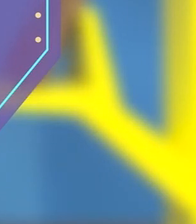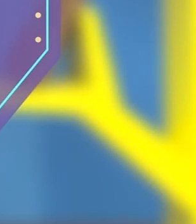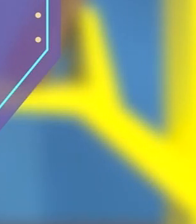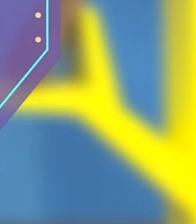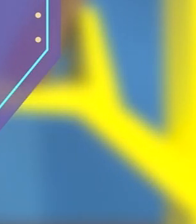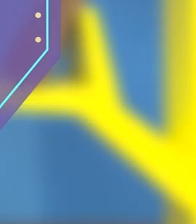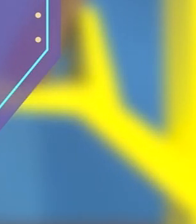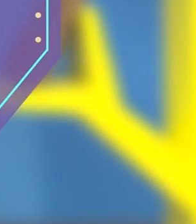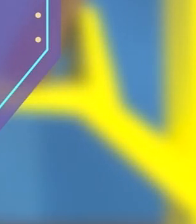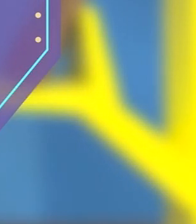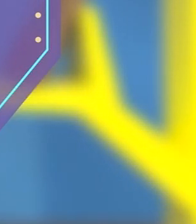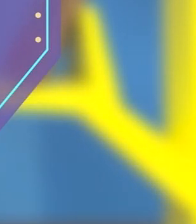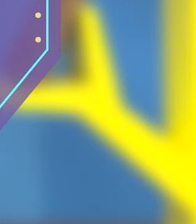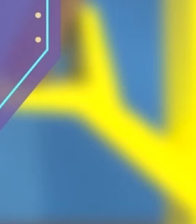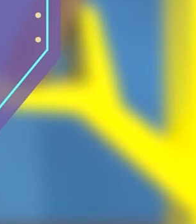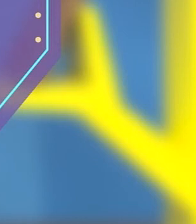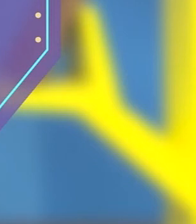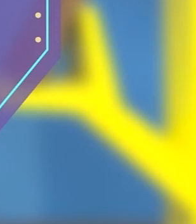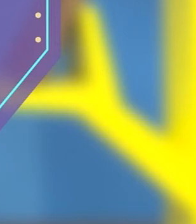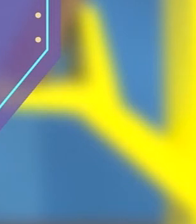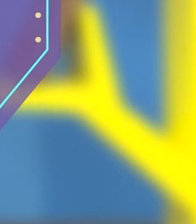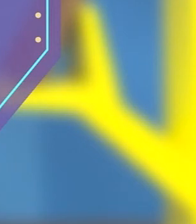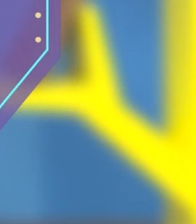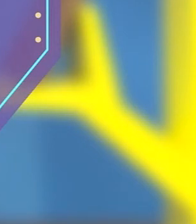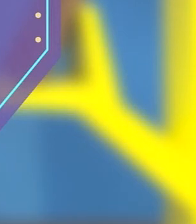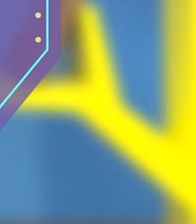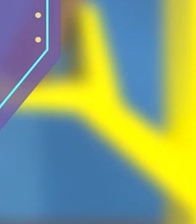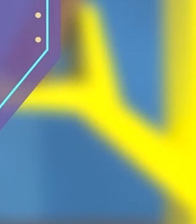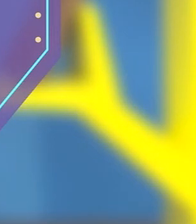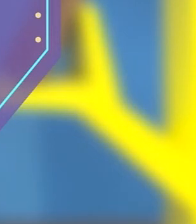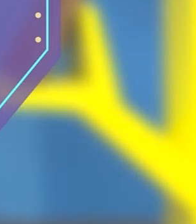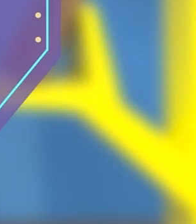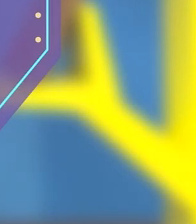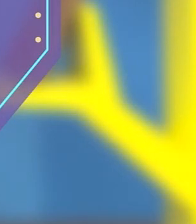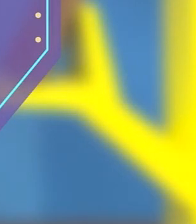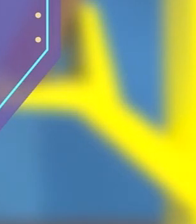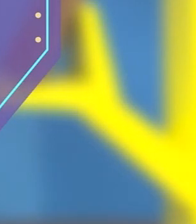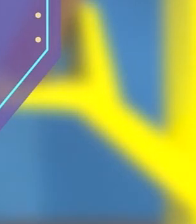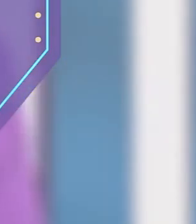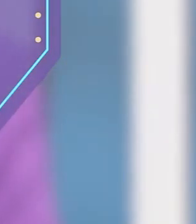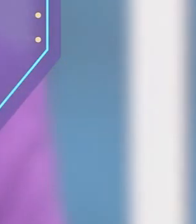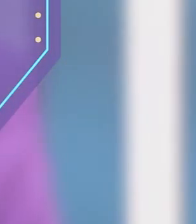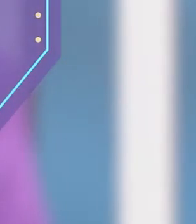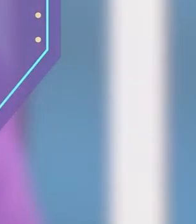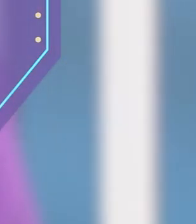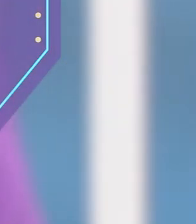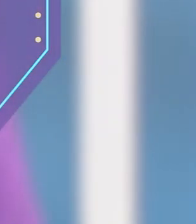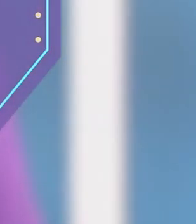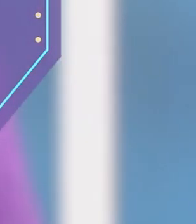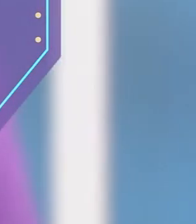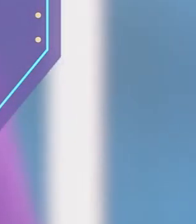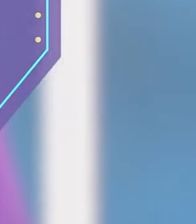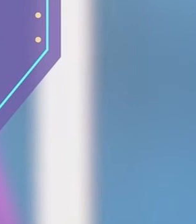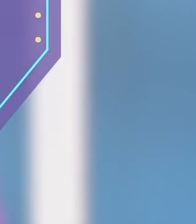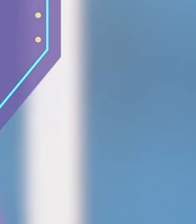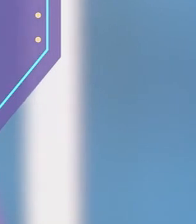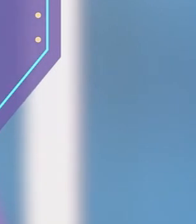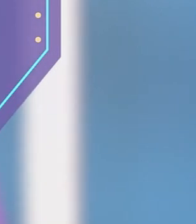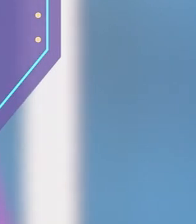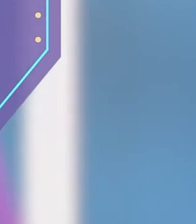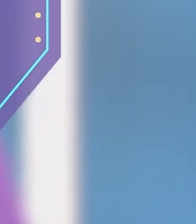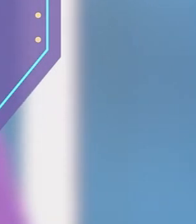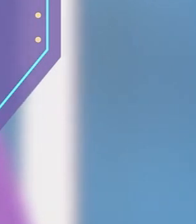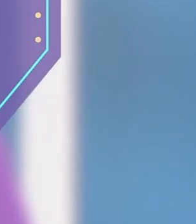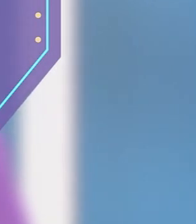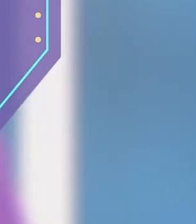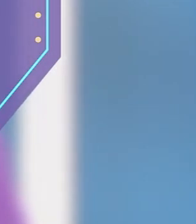un mejor país, libre de discriminación y violencia para todas las personas. 3. La